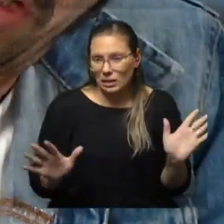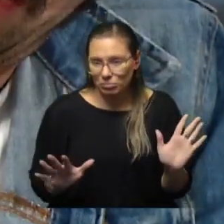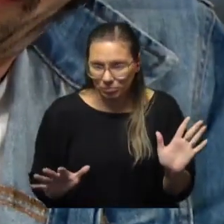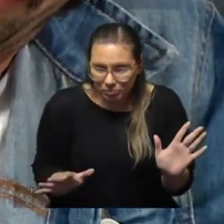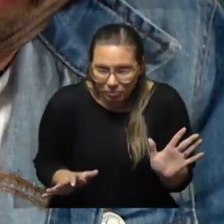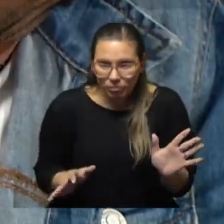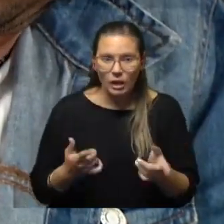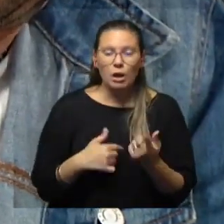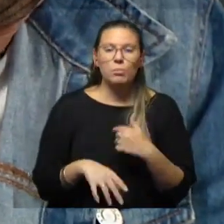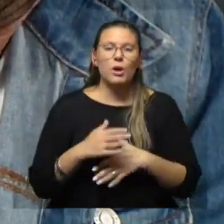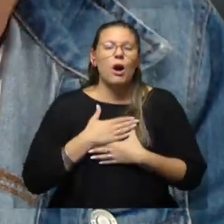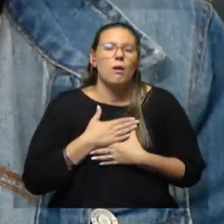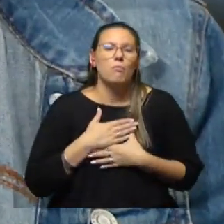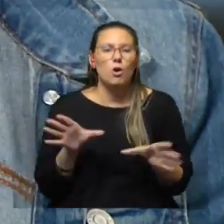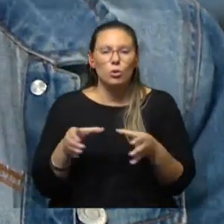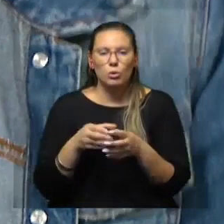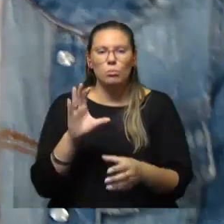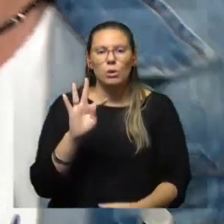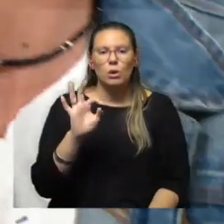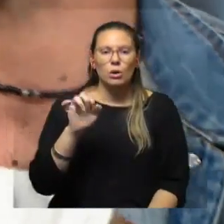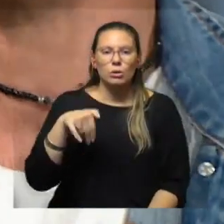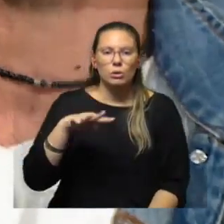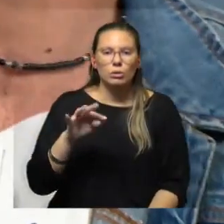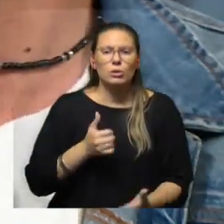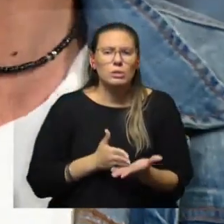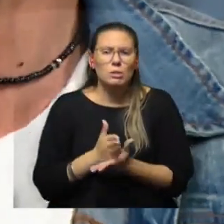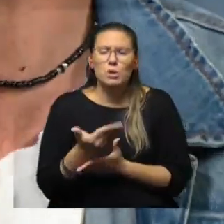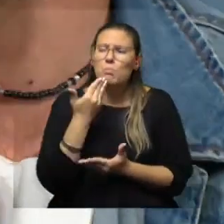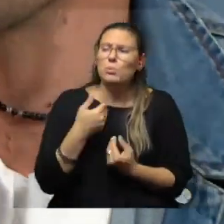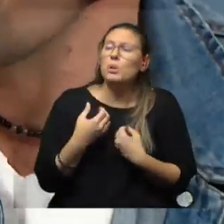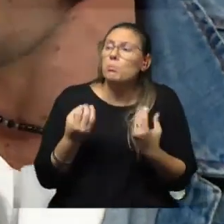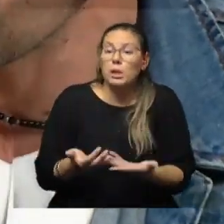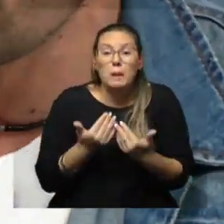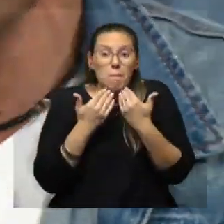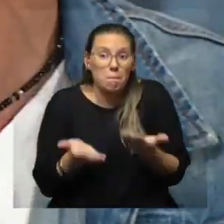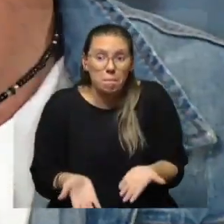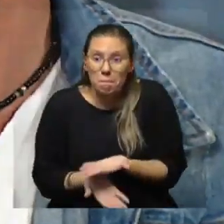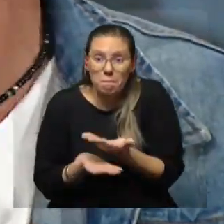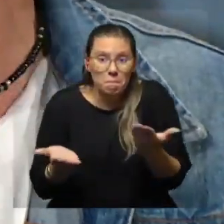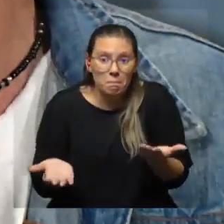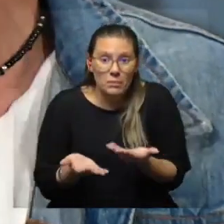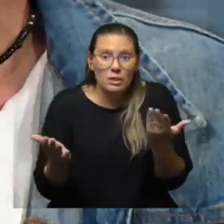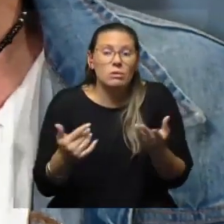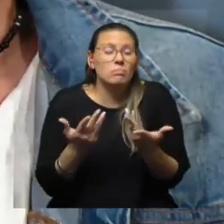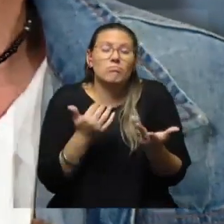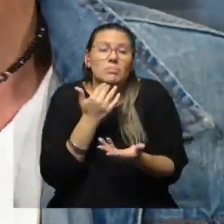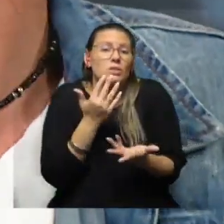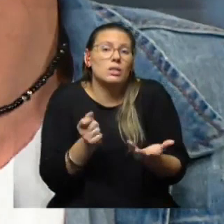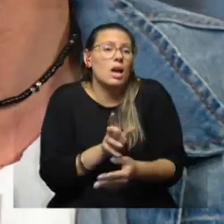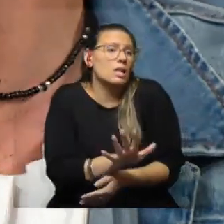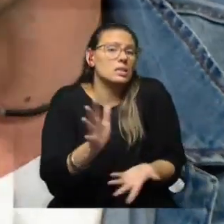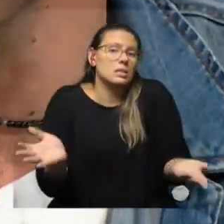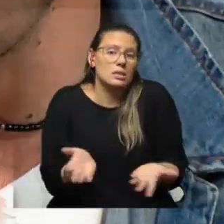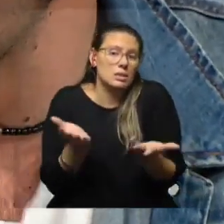Pero el amor a los tontos lo tengo de siempre. O sea, yo no sé por qué. Me preguntan, ¿por qué? No se sabe. Vos sabés, es como está. Sí, sí.